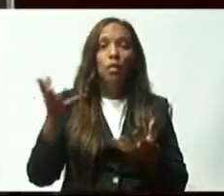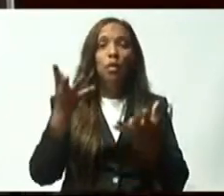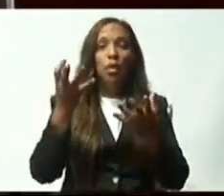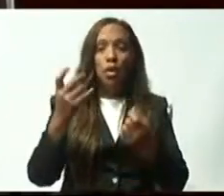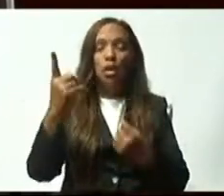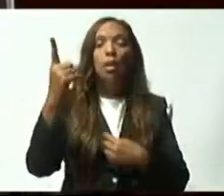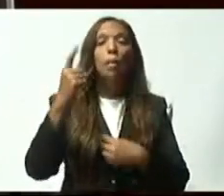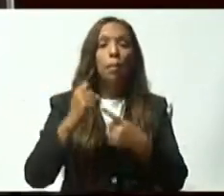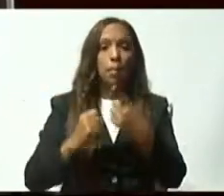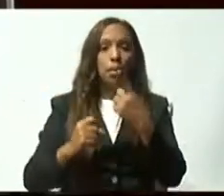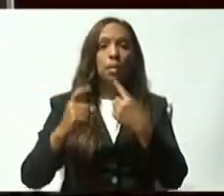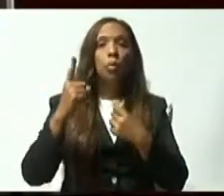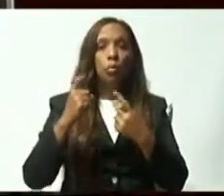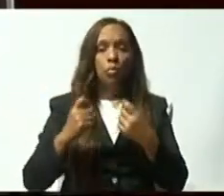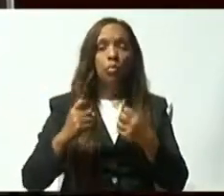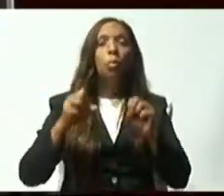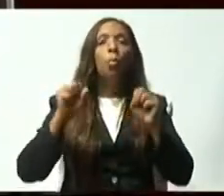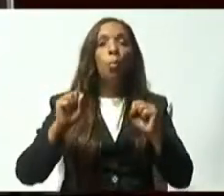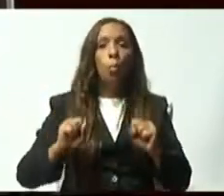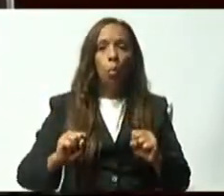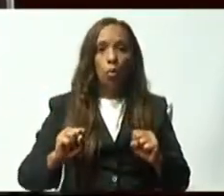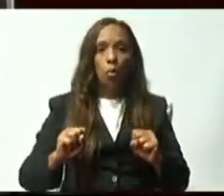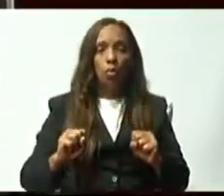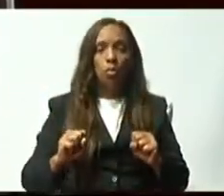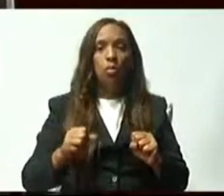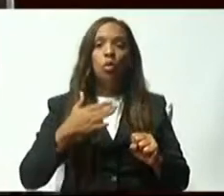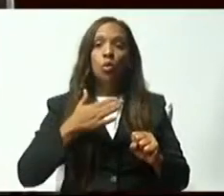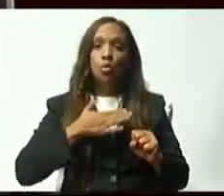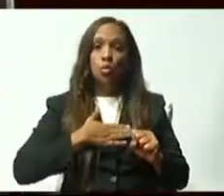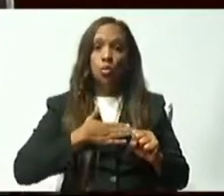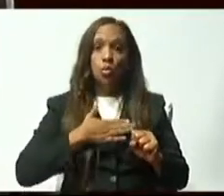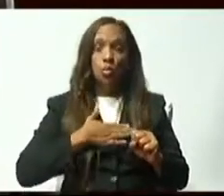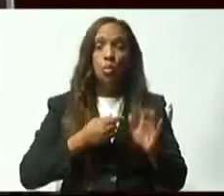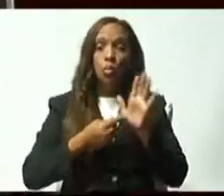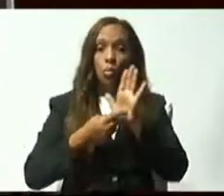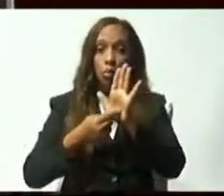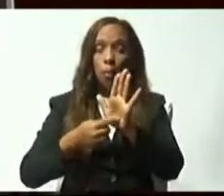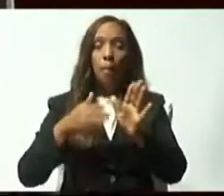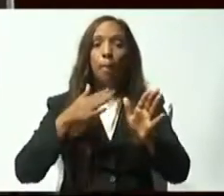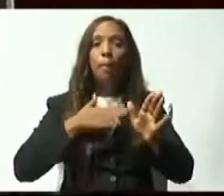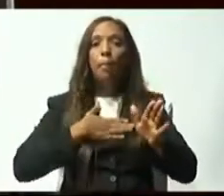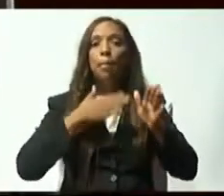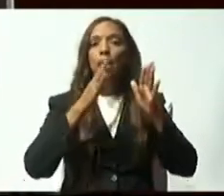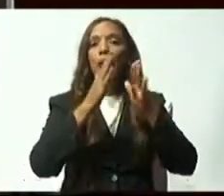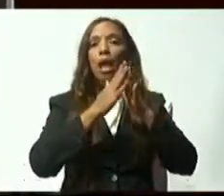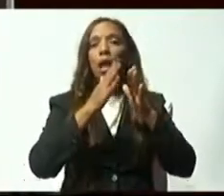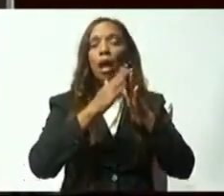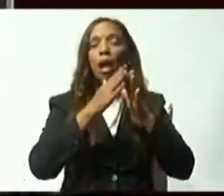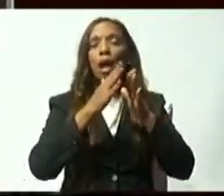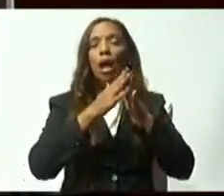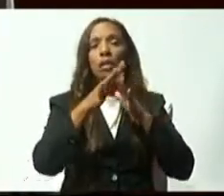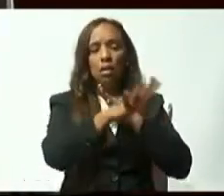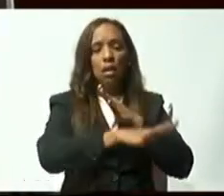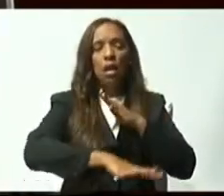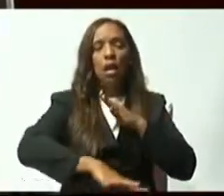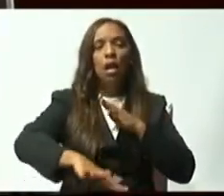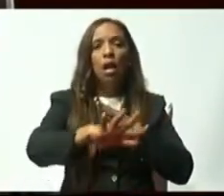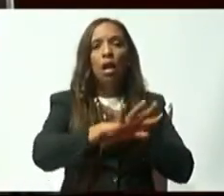momento. Yo, que sigo haciendo mi vida normal